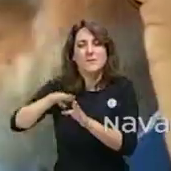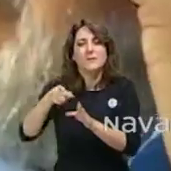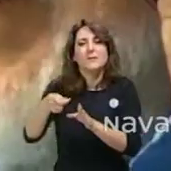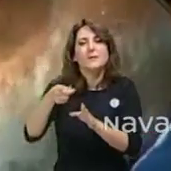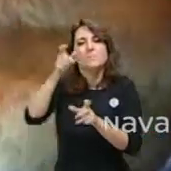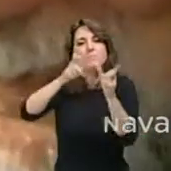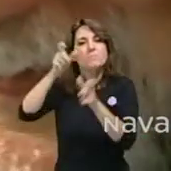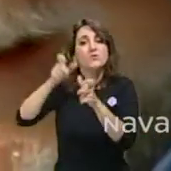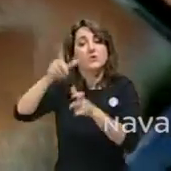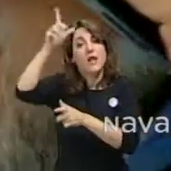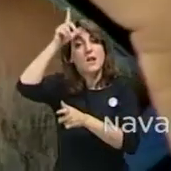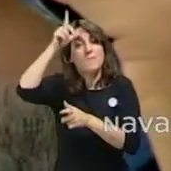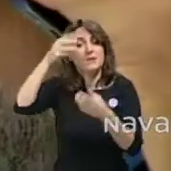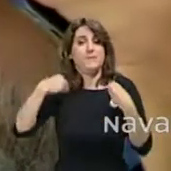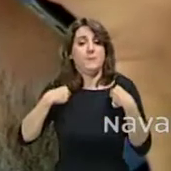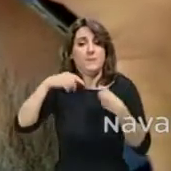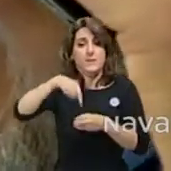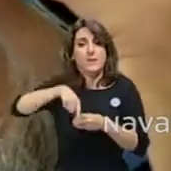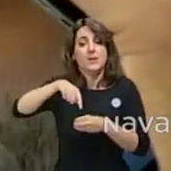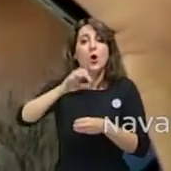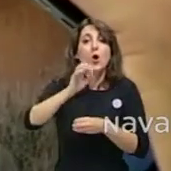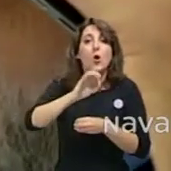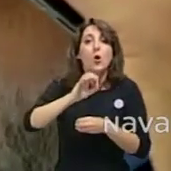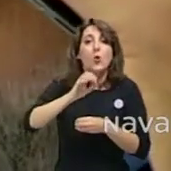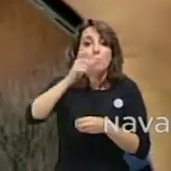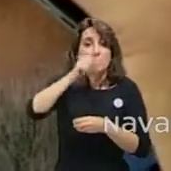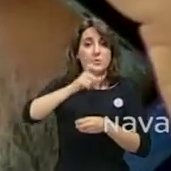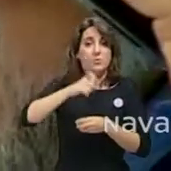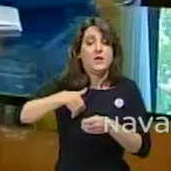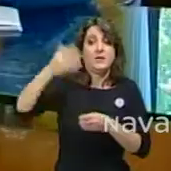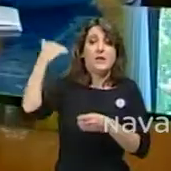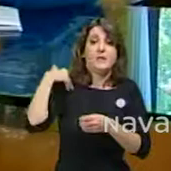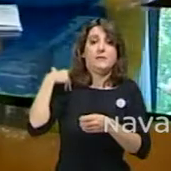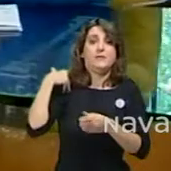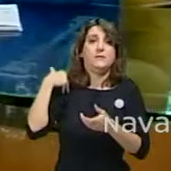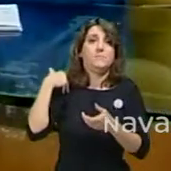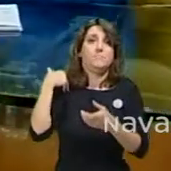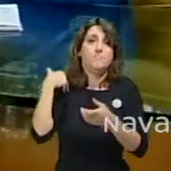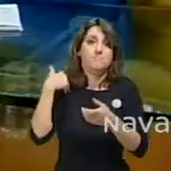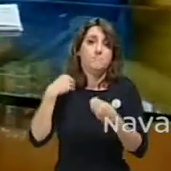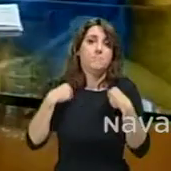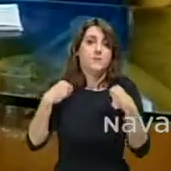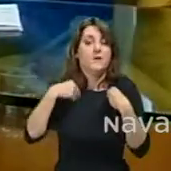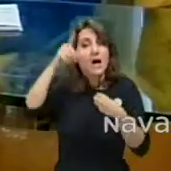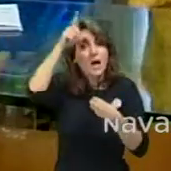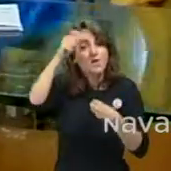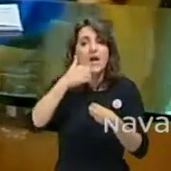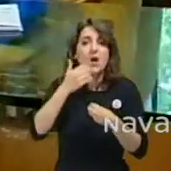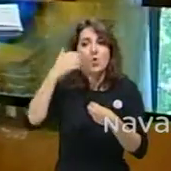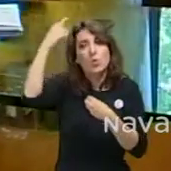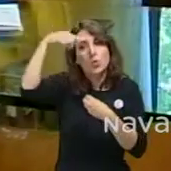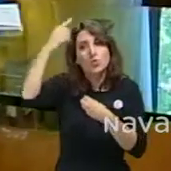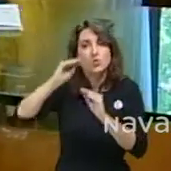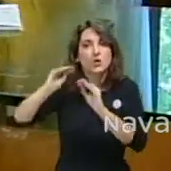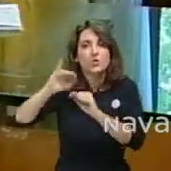las personas alemanas que viven aquí y personas que hemos estado en Alemania y tenemos una cierta afinidad con la cultura,